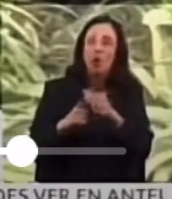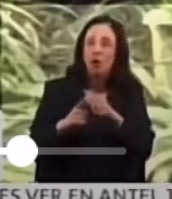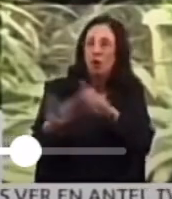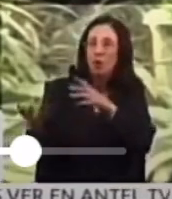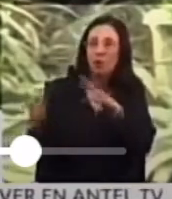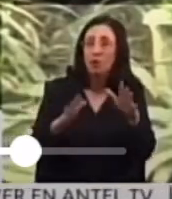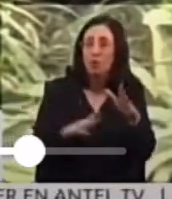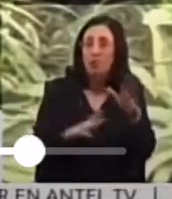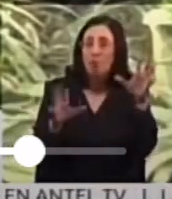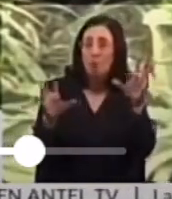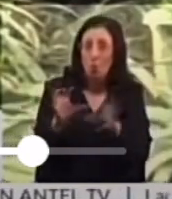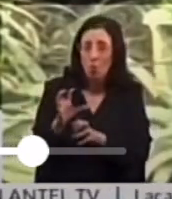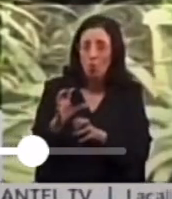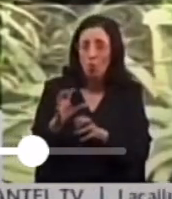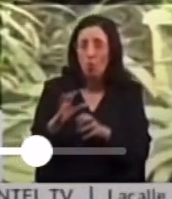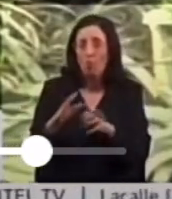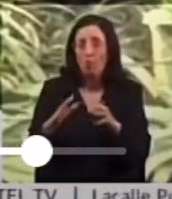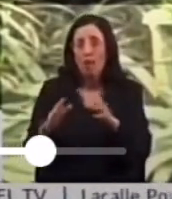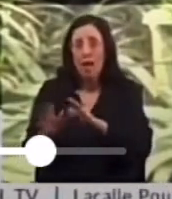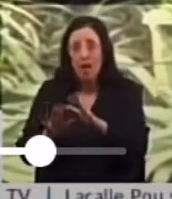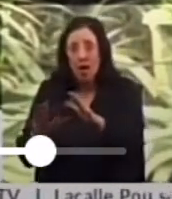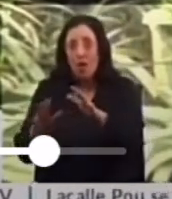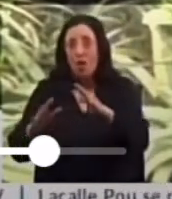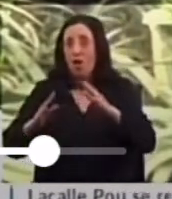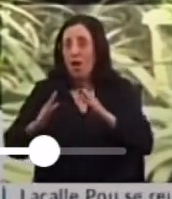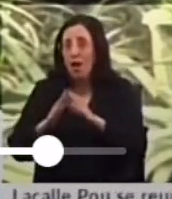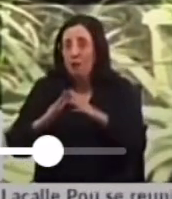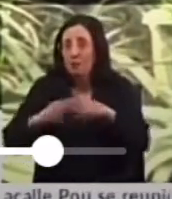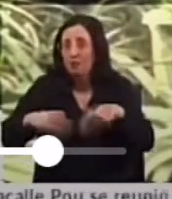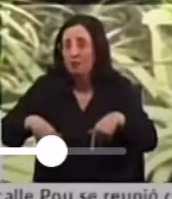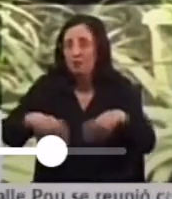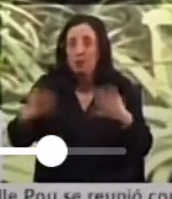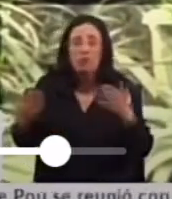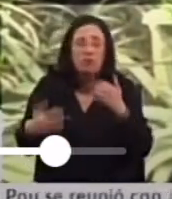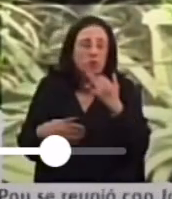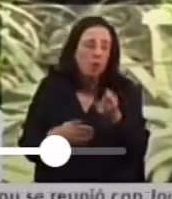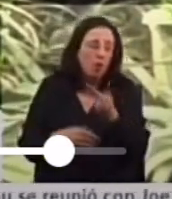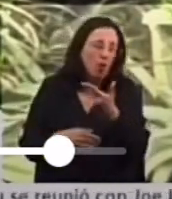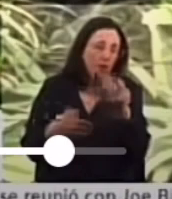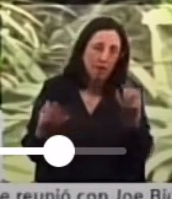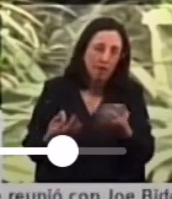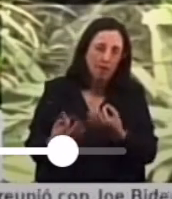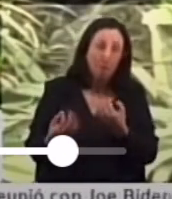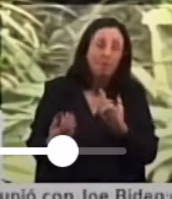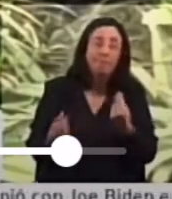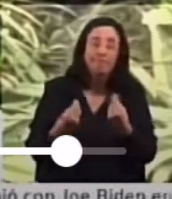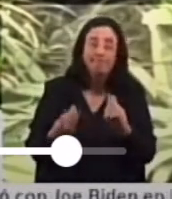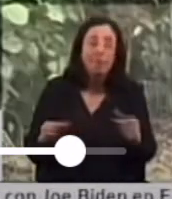cuánto costará, porque entre arreglos, casa, todo, no sé. Vamos a ver cómo